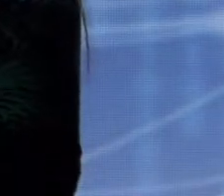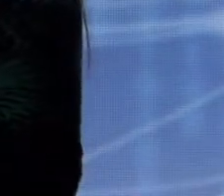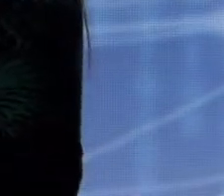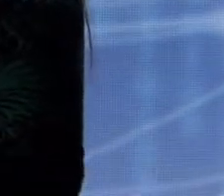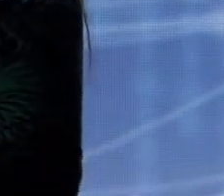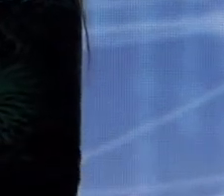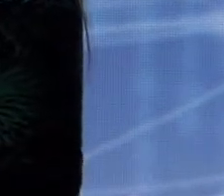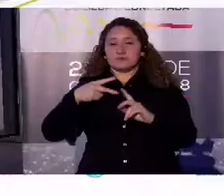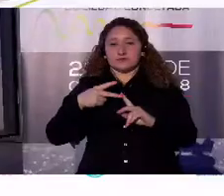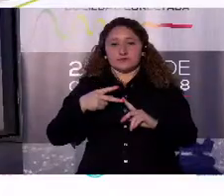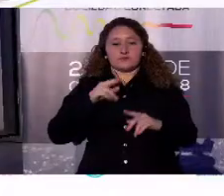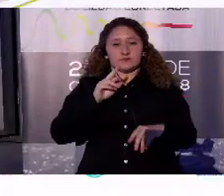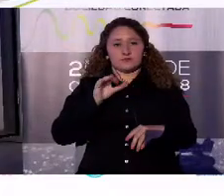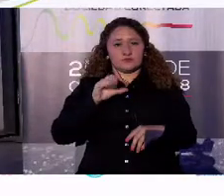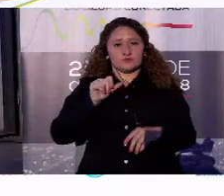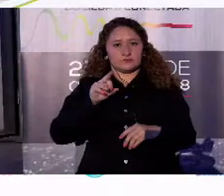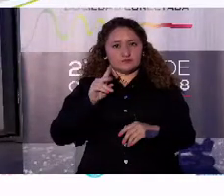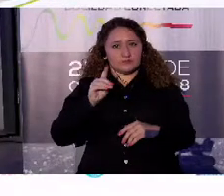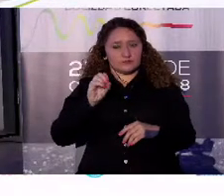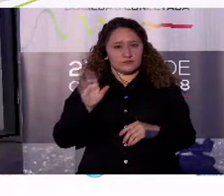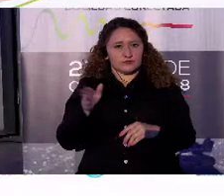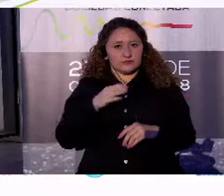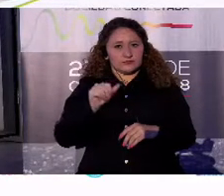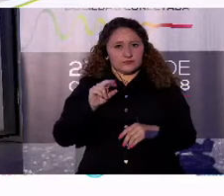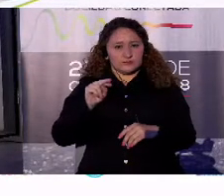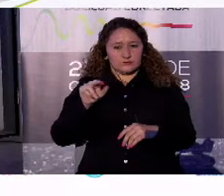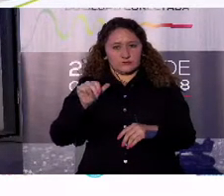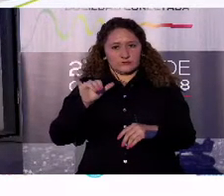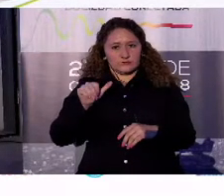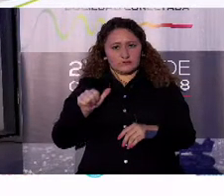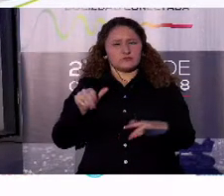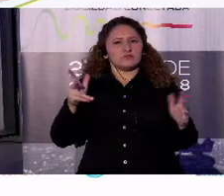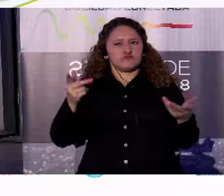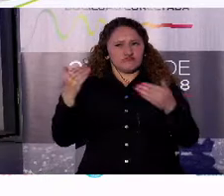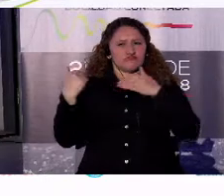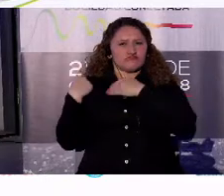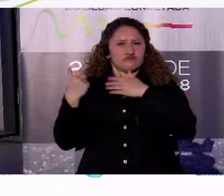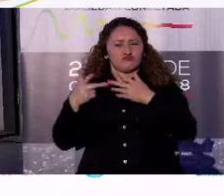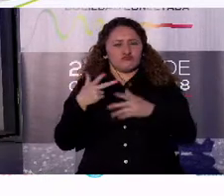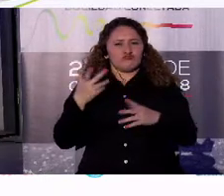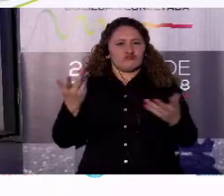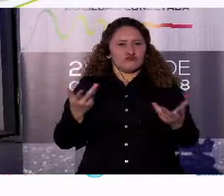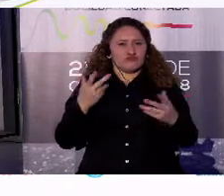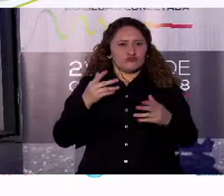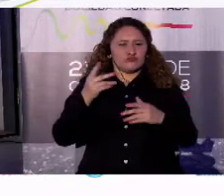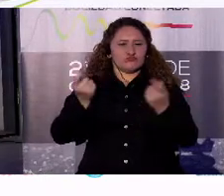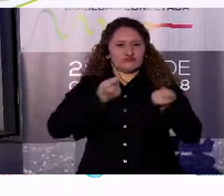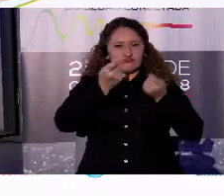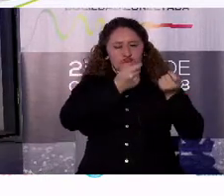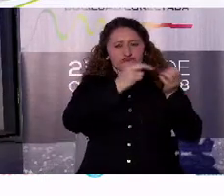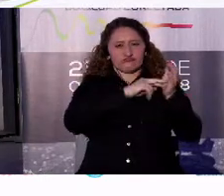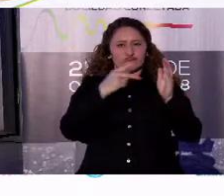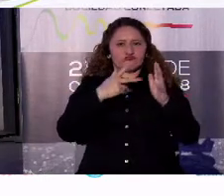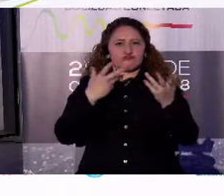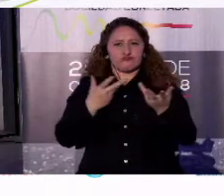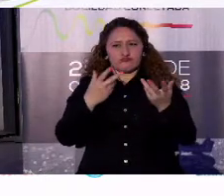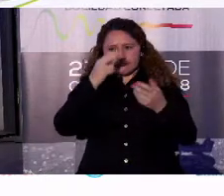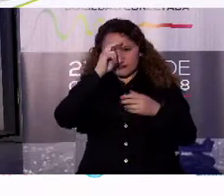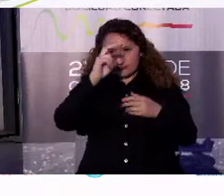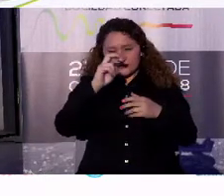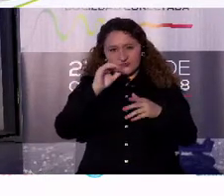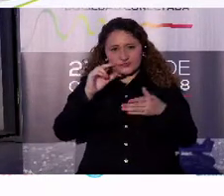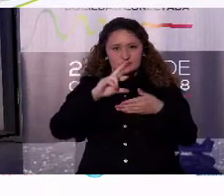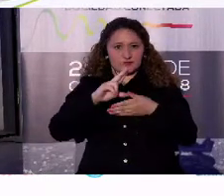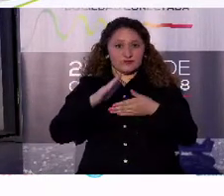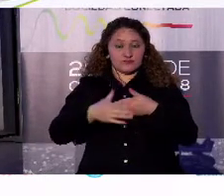Anaya, responsable de mercadotecnia de todos los productos y servicios de Qualcomm en la región norte de Latinoamérica para los